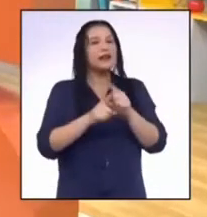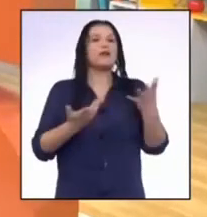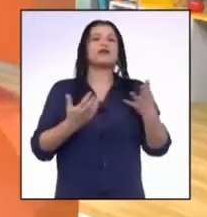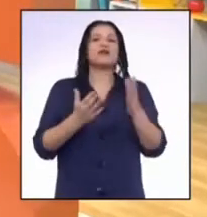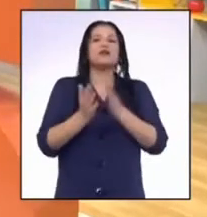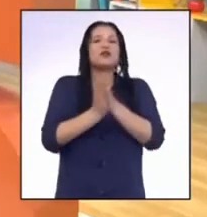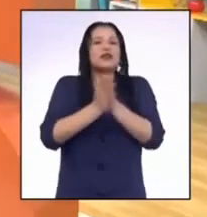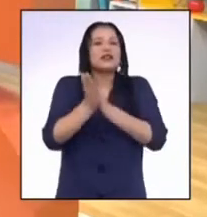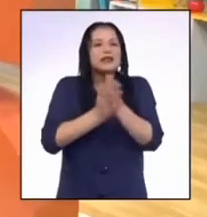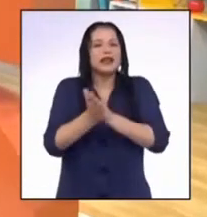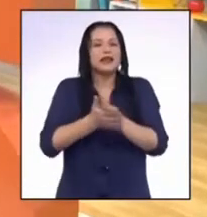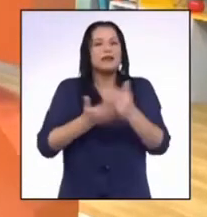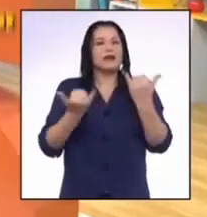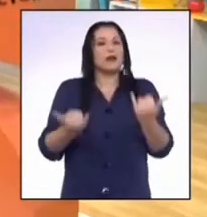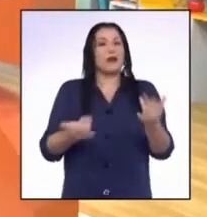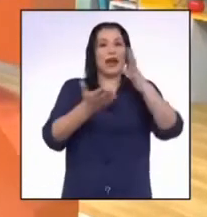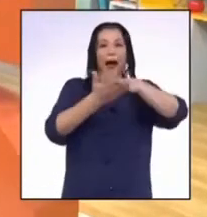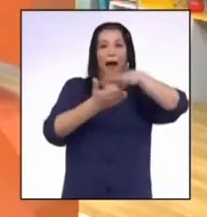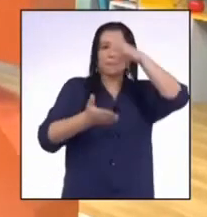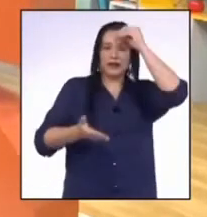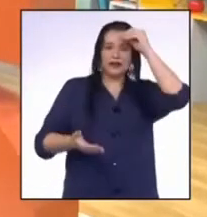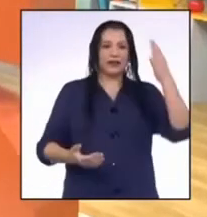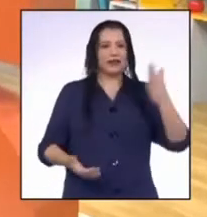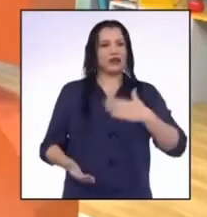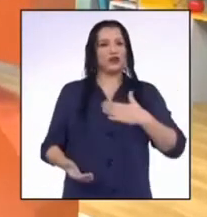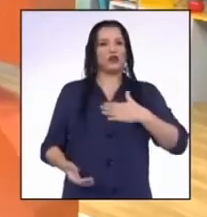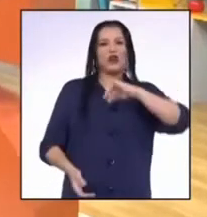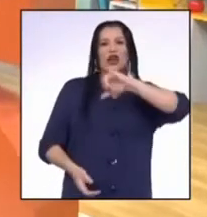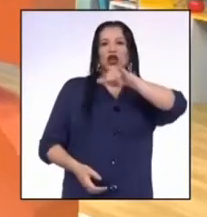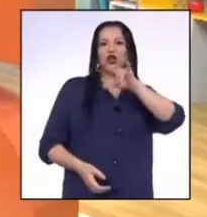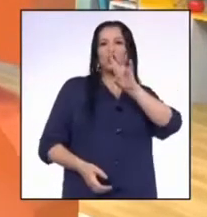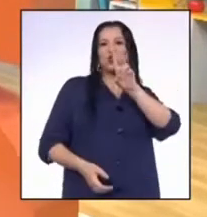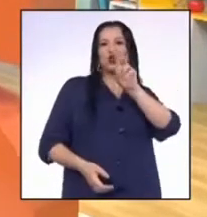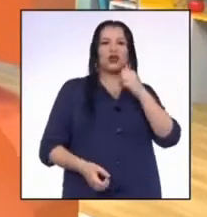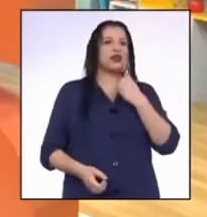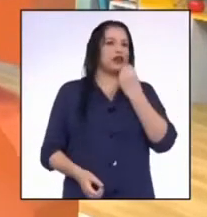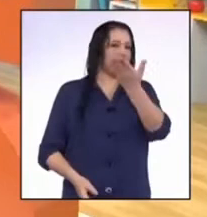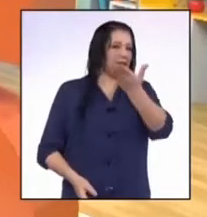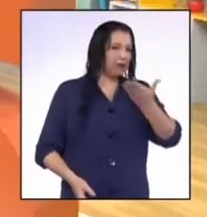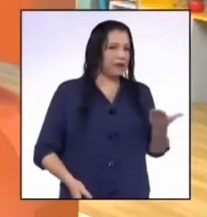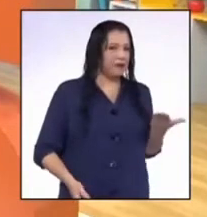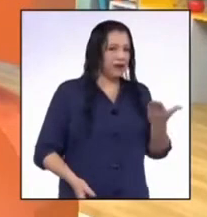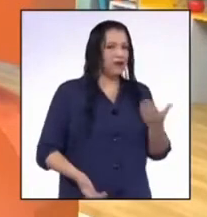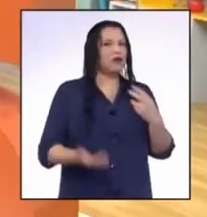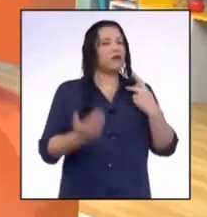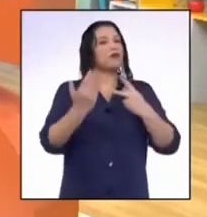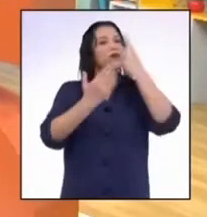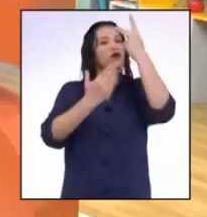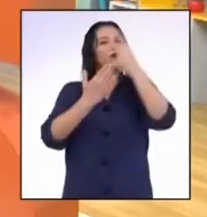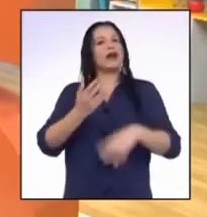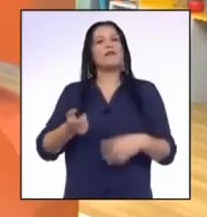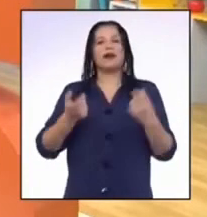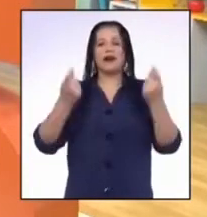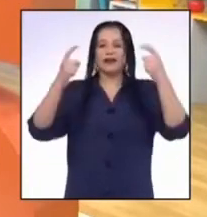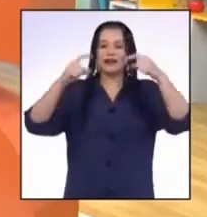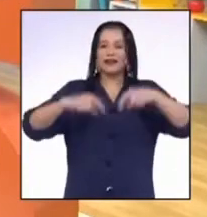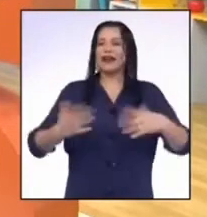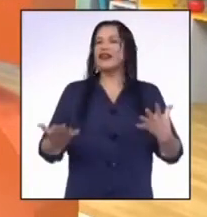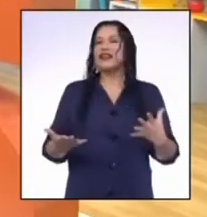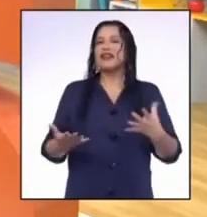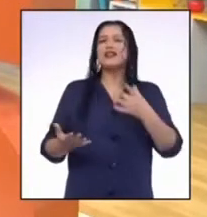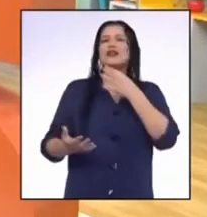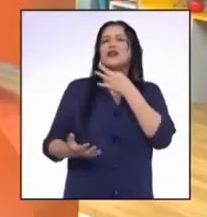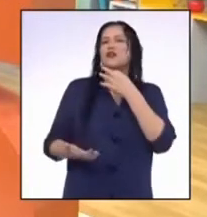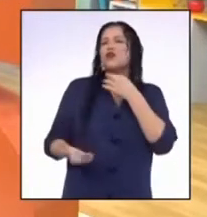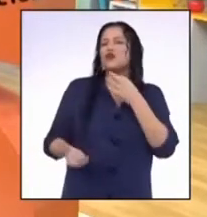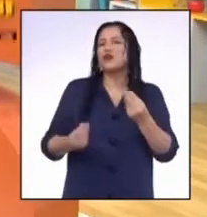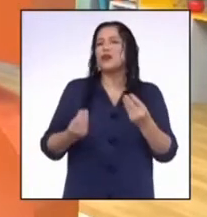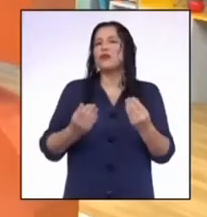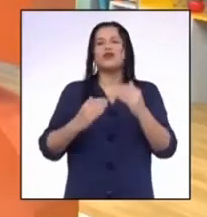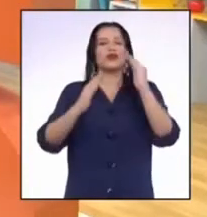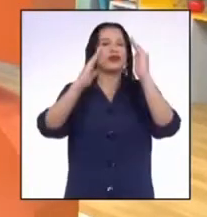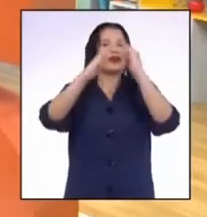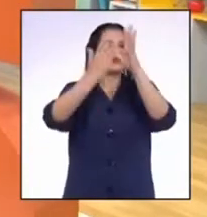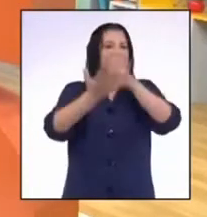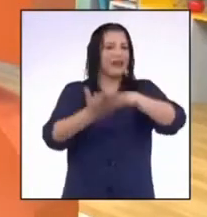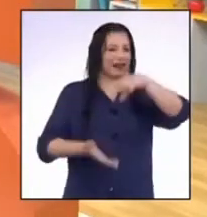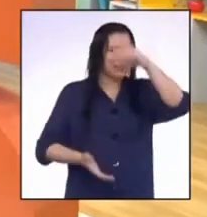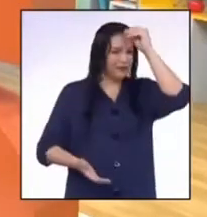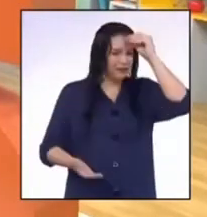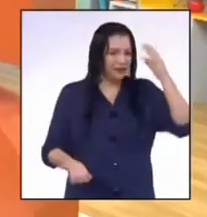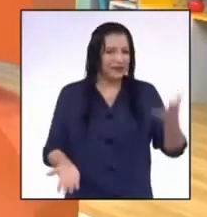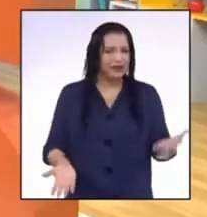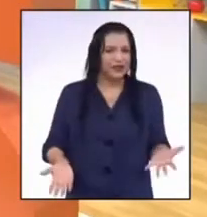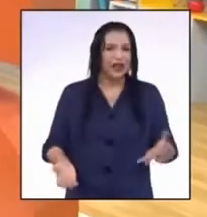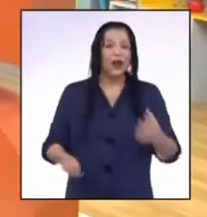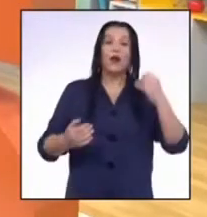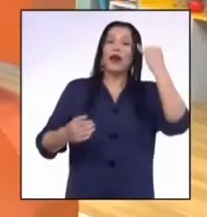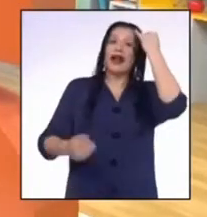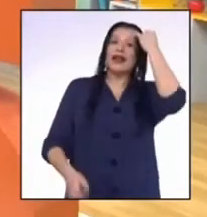por aprender hoy día. Yo soy Junior y les doy la bienvenida a un programa más de su programa favorito, Aprendo en